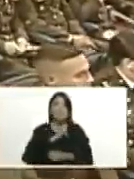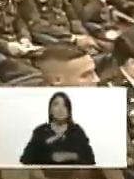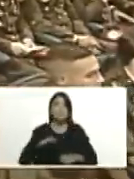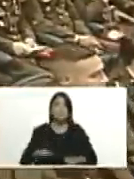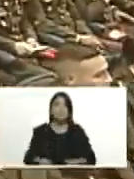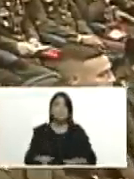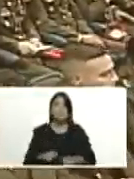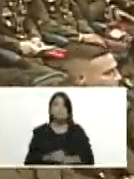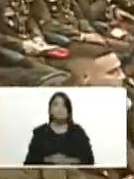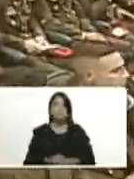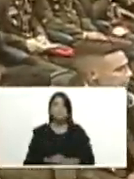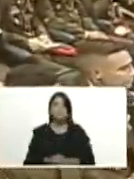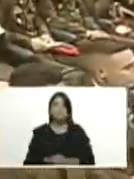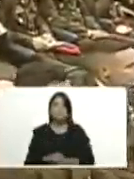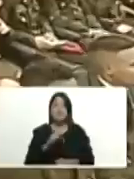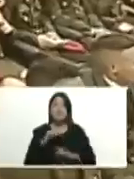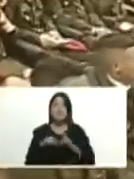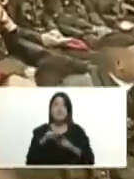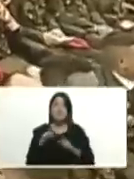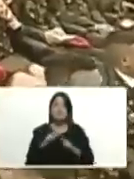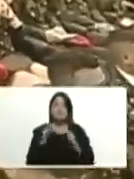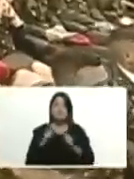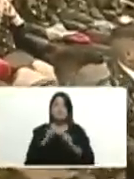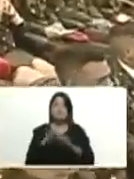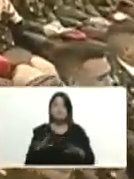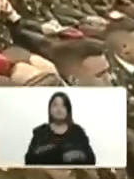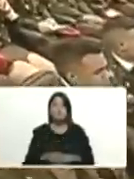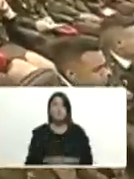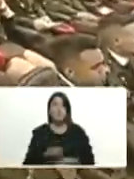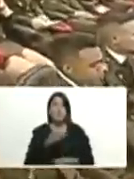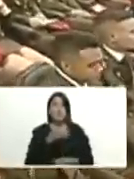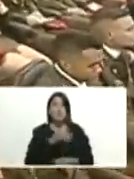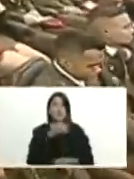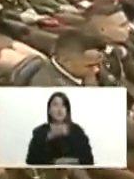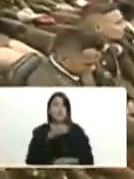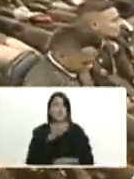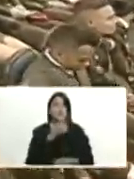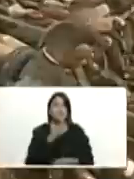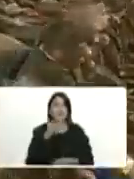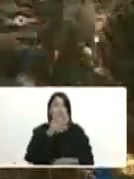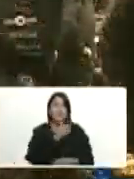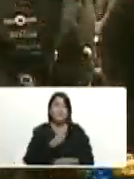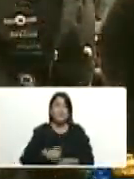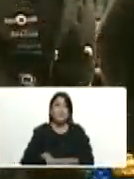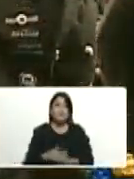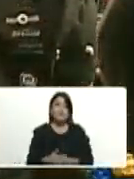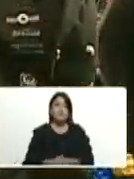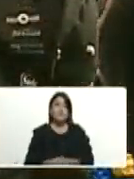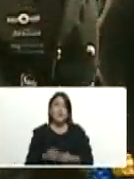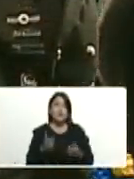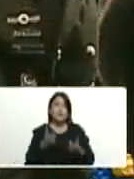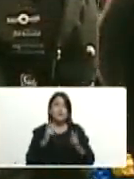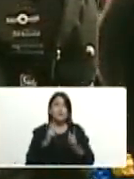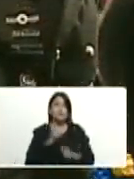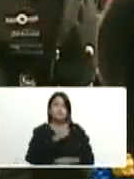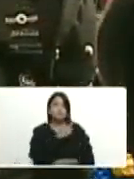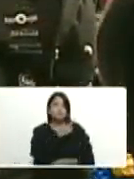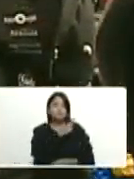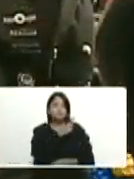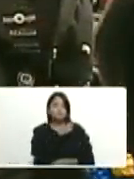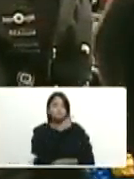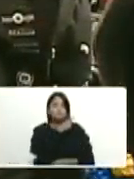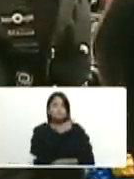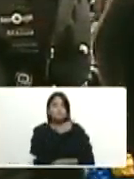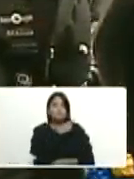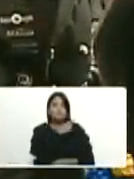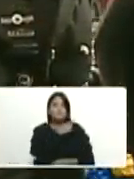través Chávez de su vive. Cuenta. Buenas tardes, mi comandante jefe. Necesito su autorización para recibir la jerarquía de Santo Primero por la